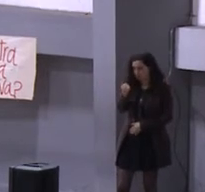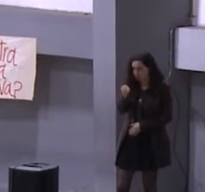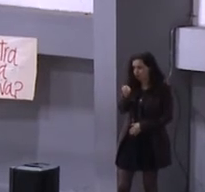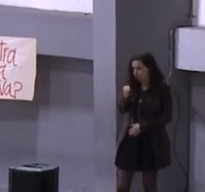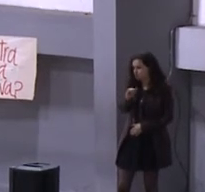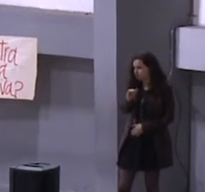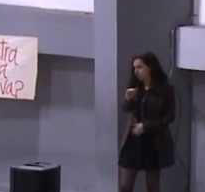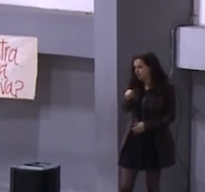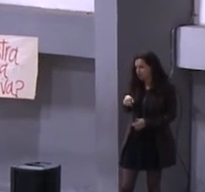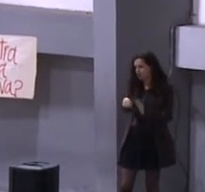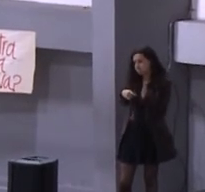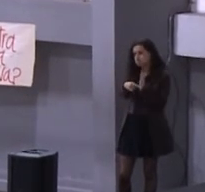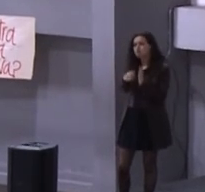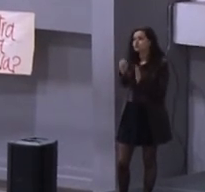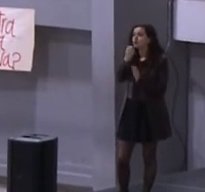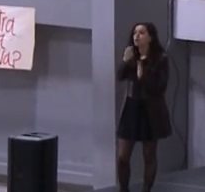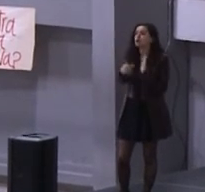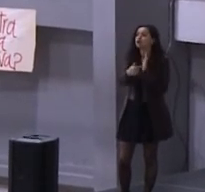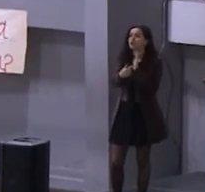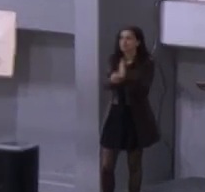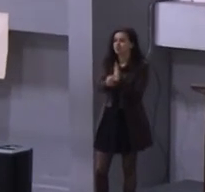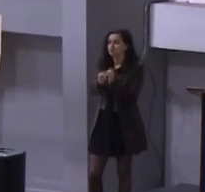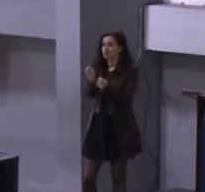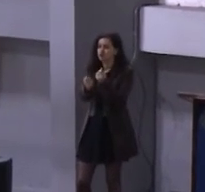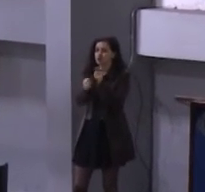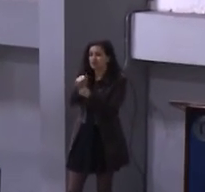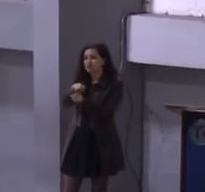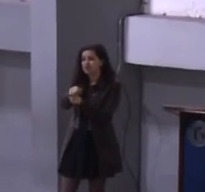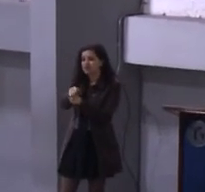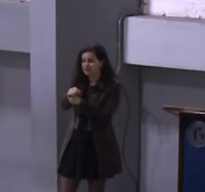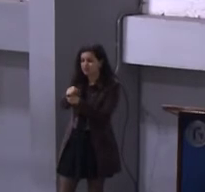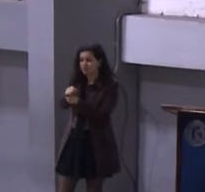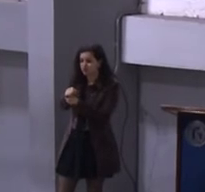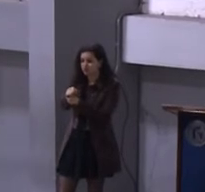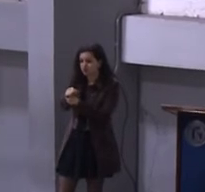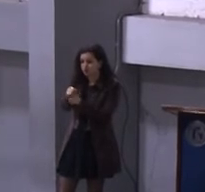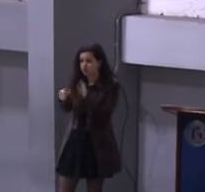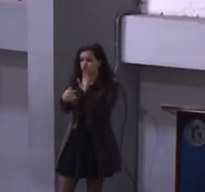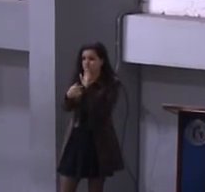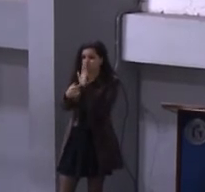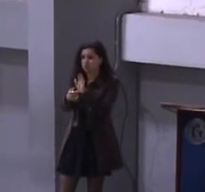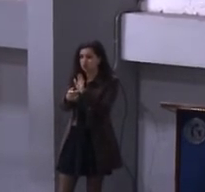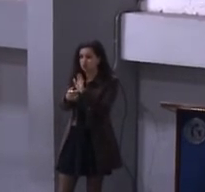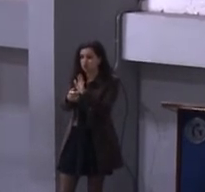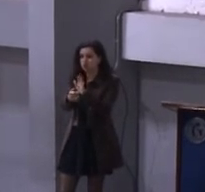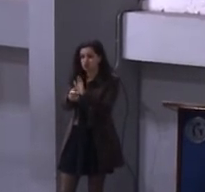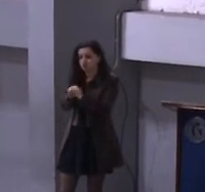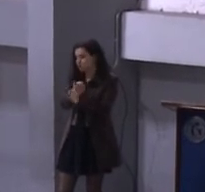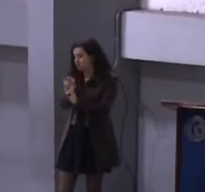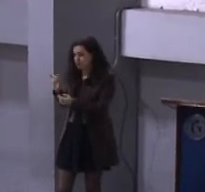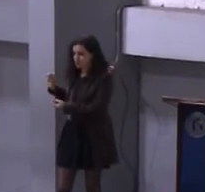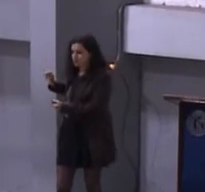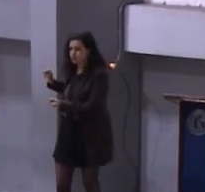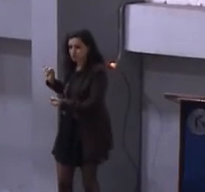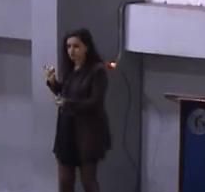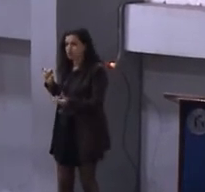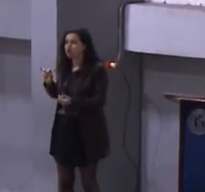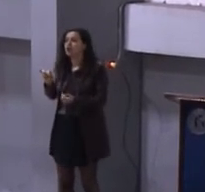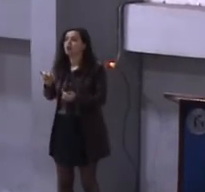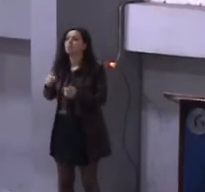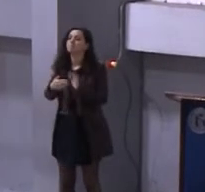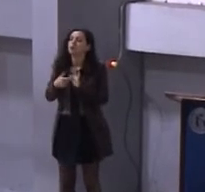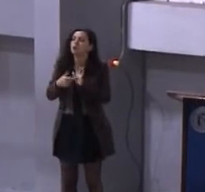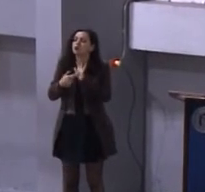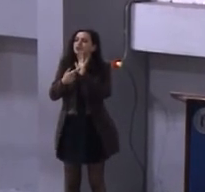administración? Para presentar un presupuesto en equilibrio financiero, entonces dejamos de hacer unas inversiones. Recortamos el